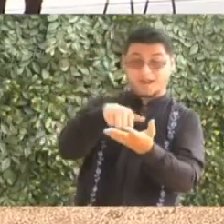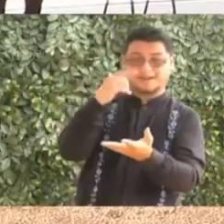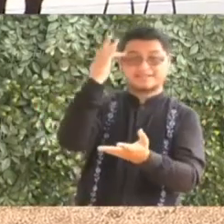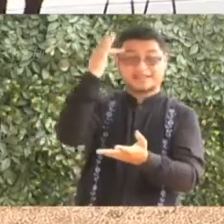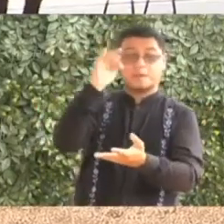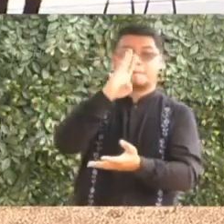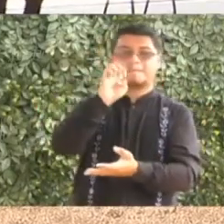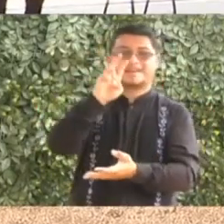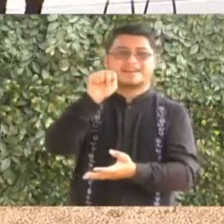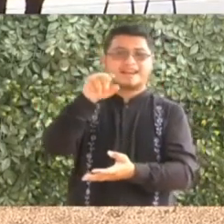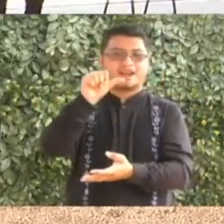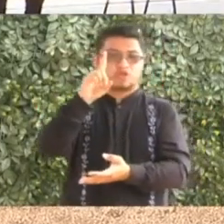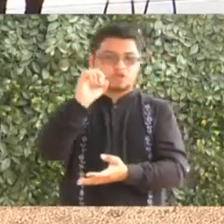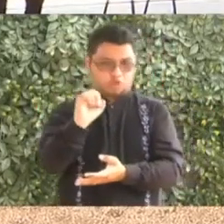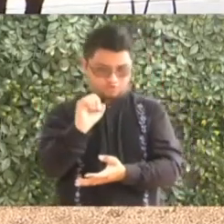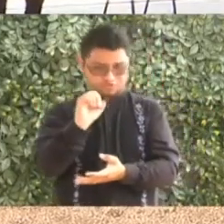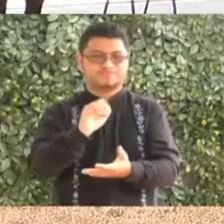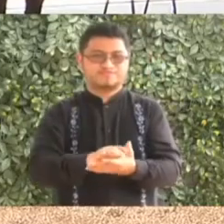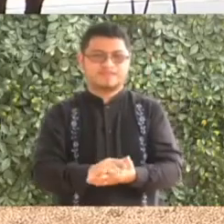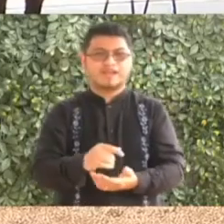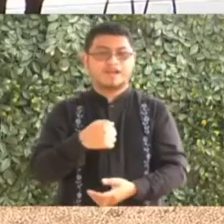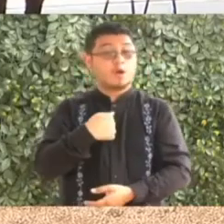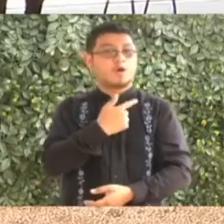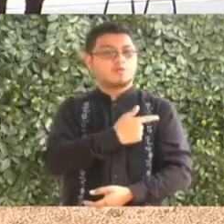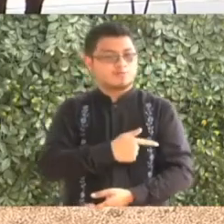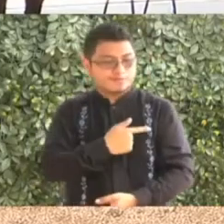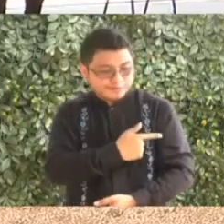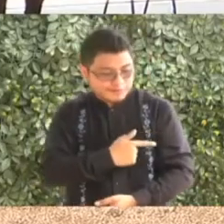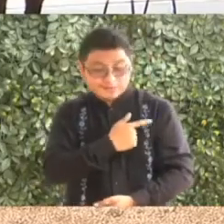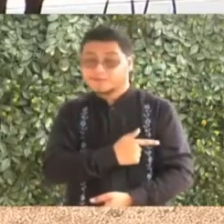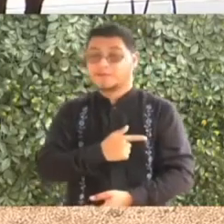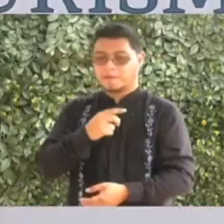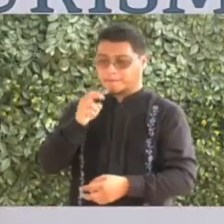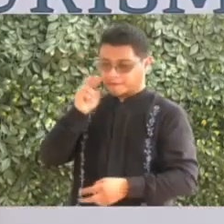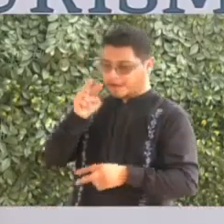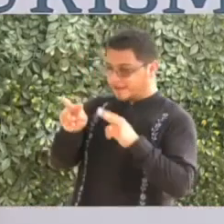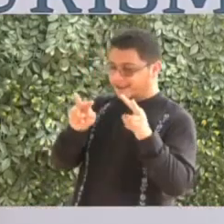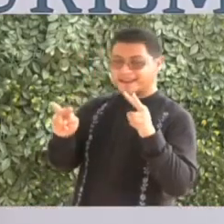Me da mucho gusto estar de nuevo en Yucatán,